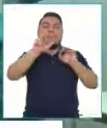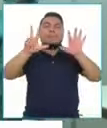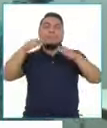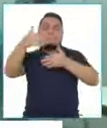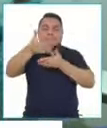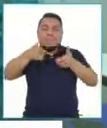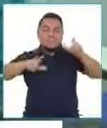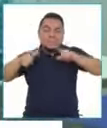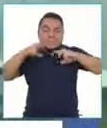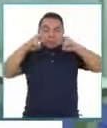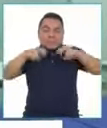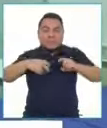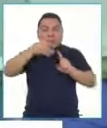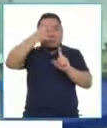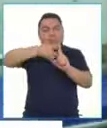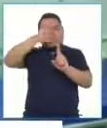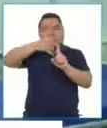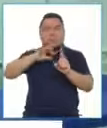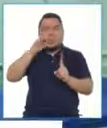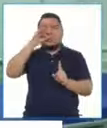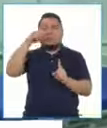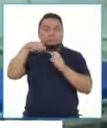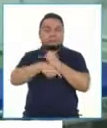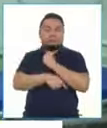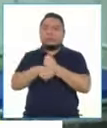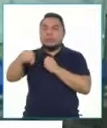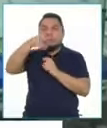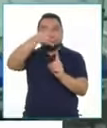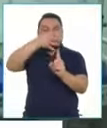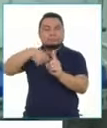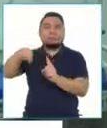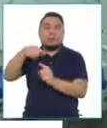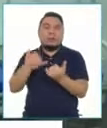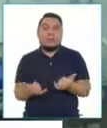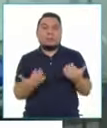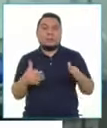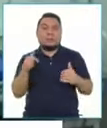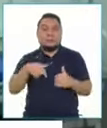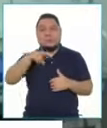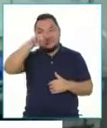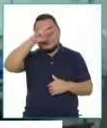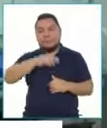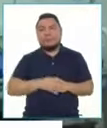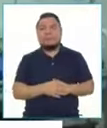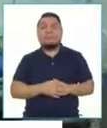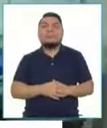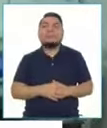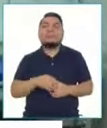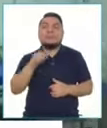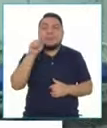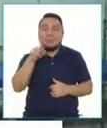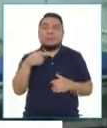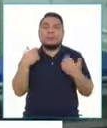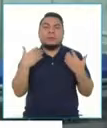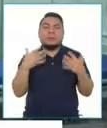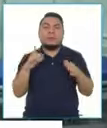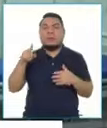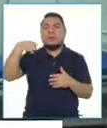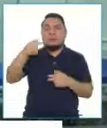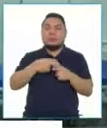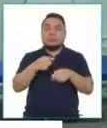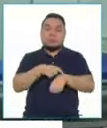para procesamiento de pruebas moleculares con los que se contaría actualmente en nuestro país. Eso se verá ya en los